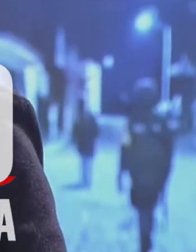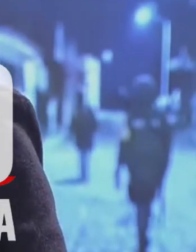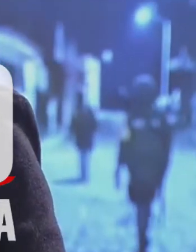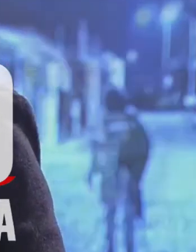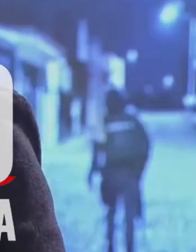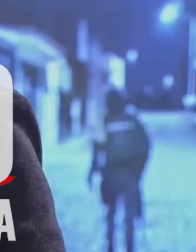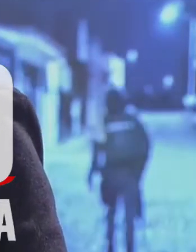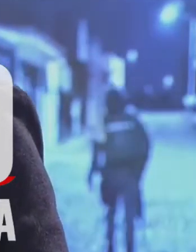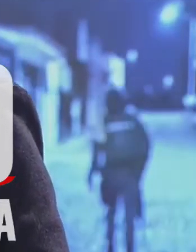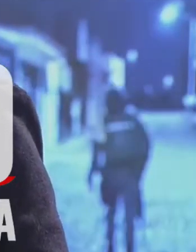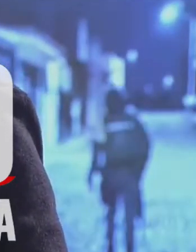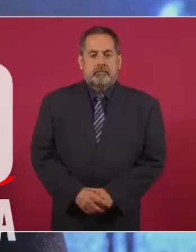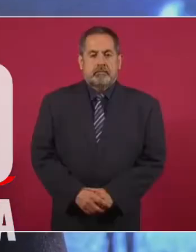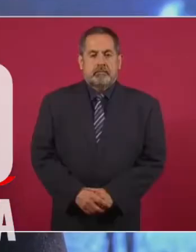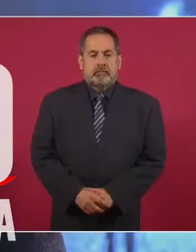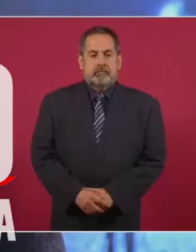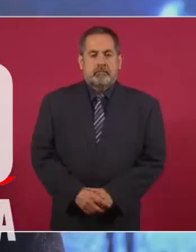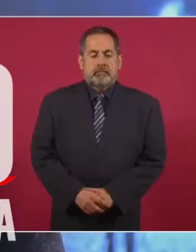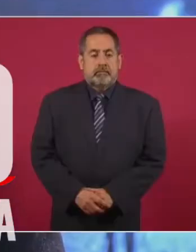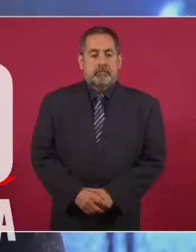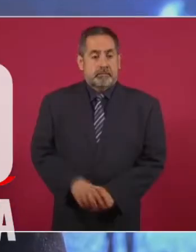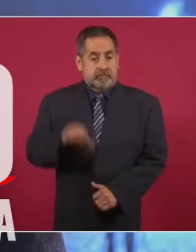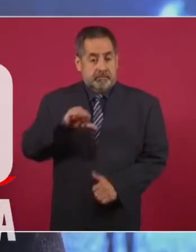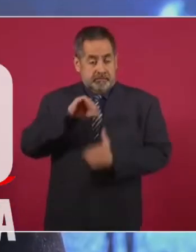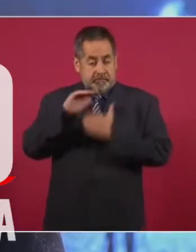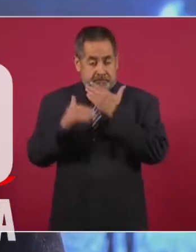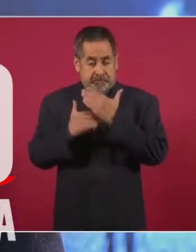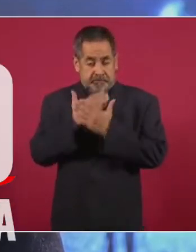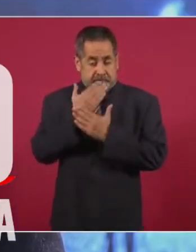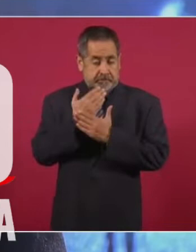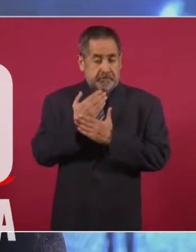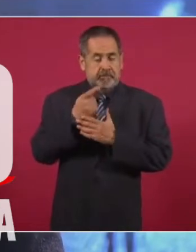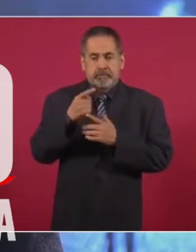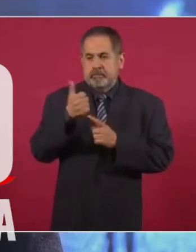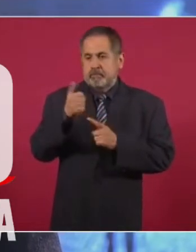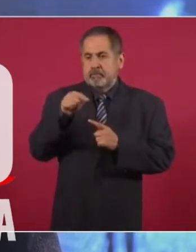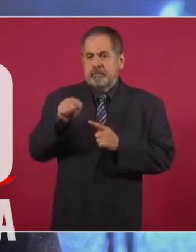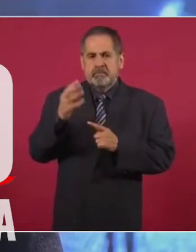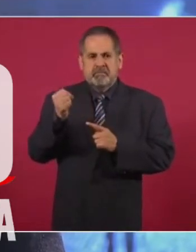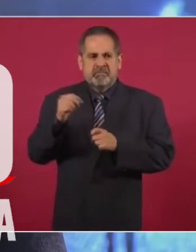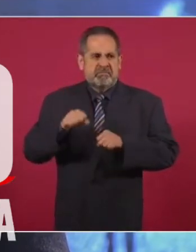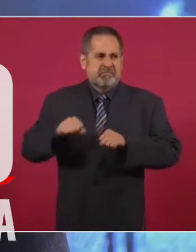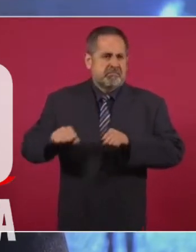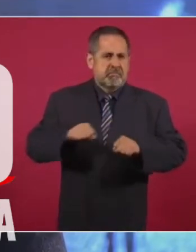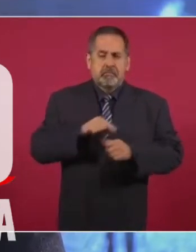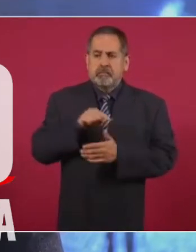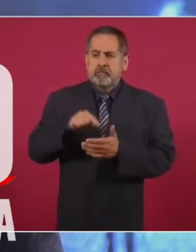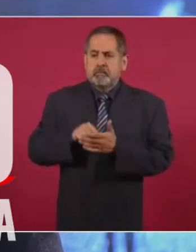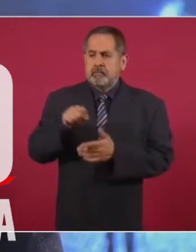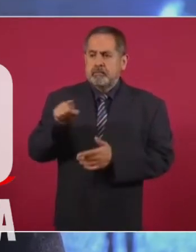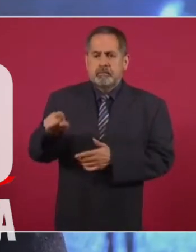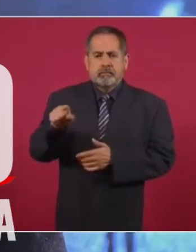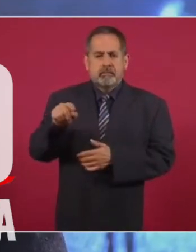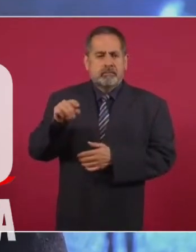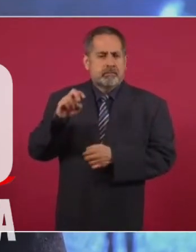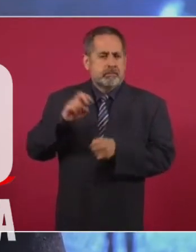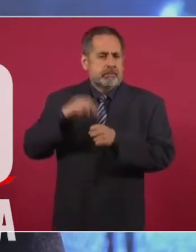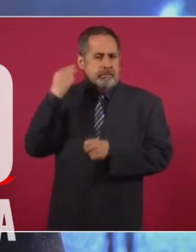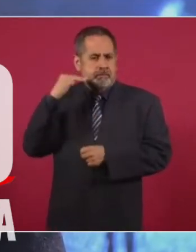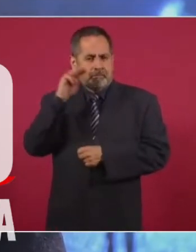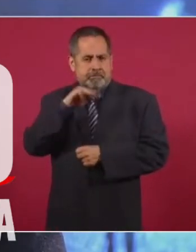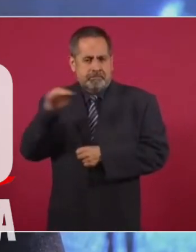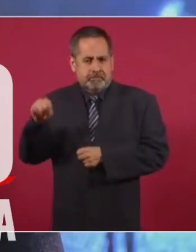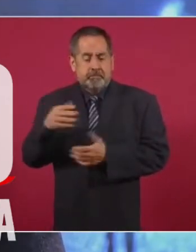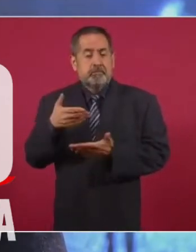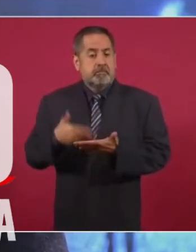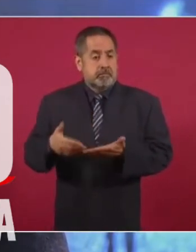6.9 con un epicentro en coalcomán Michoacán hasta el momento con un